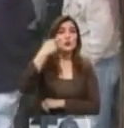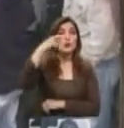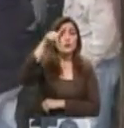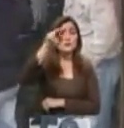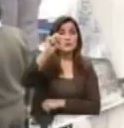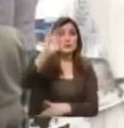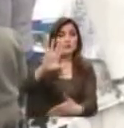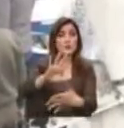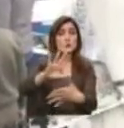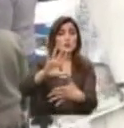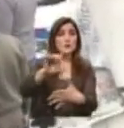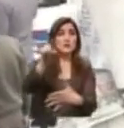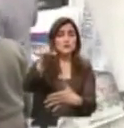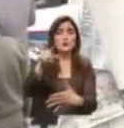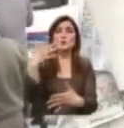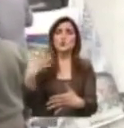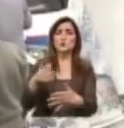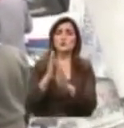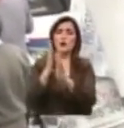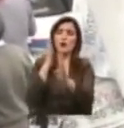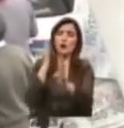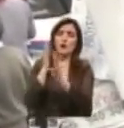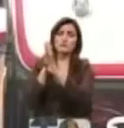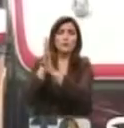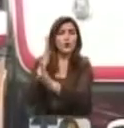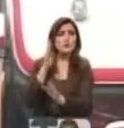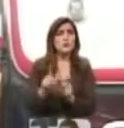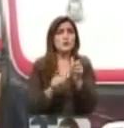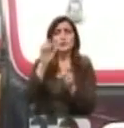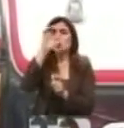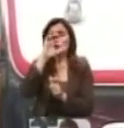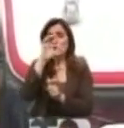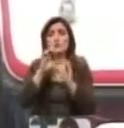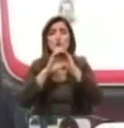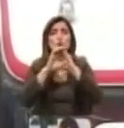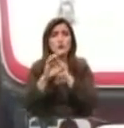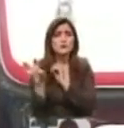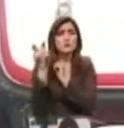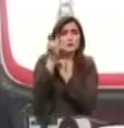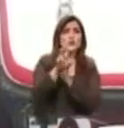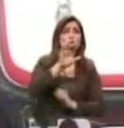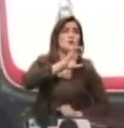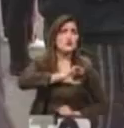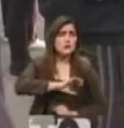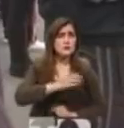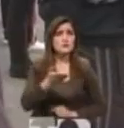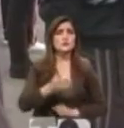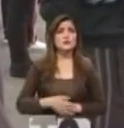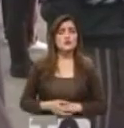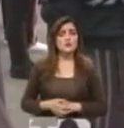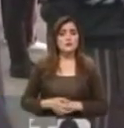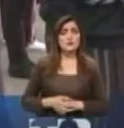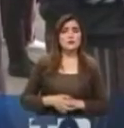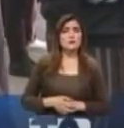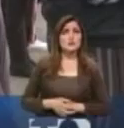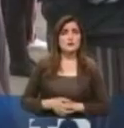norte también se evidenció largas filas de personas que buscaban tomar una unidad metropolitana del transporte van a ver